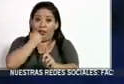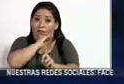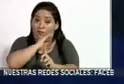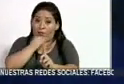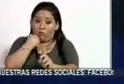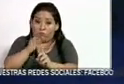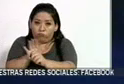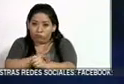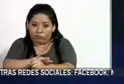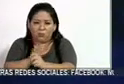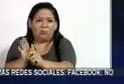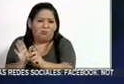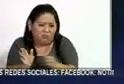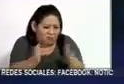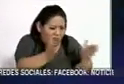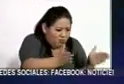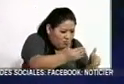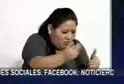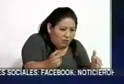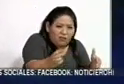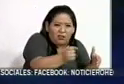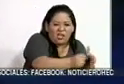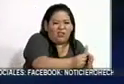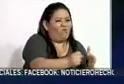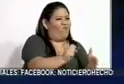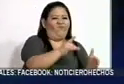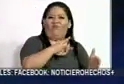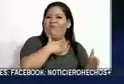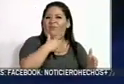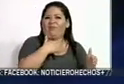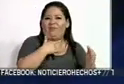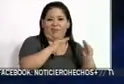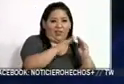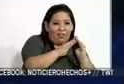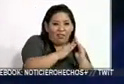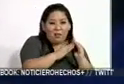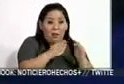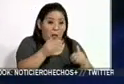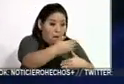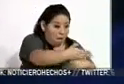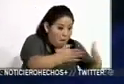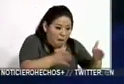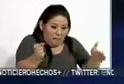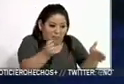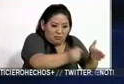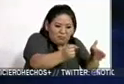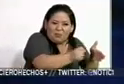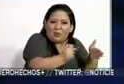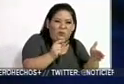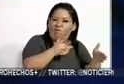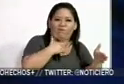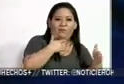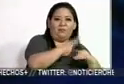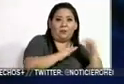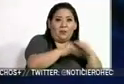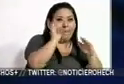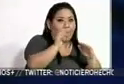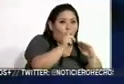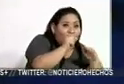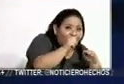enfermedad como esta? Porque de pronto mucha gente como que le incomoda, mucha gente trata de escaparse de las cuarentenas y busca alguna